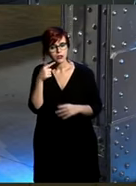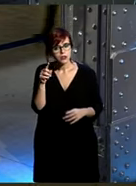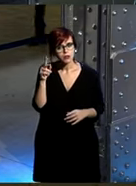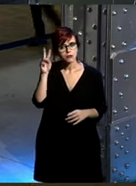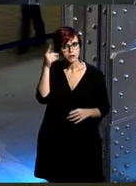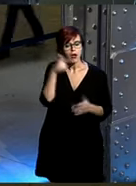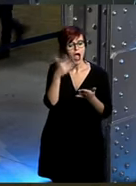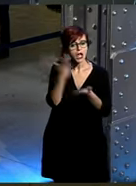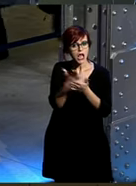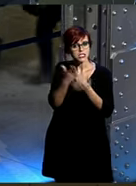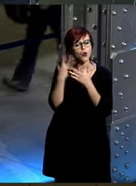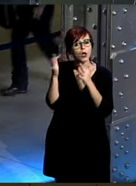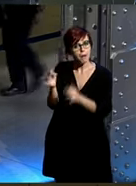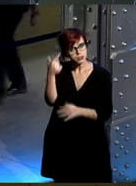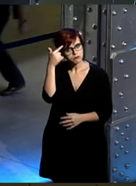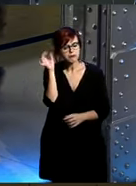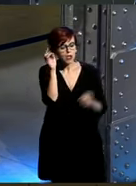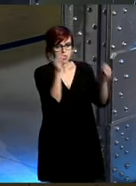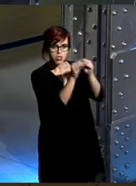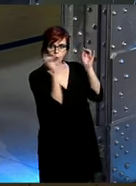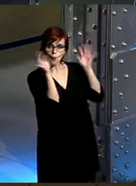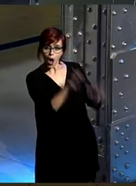más dar una clase. Hice lo mismo. Lo que pasa es que yo lo